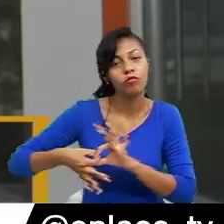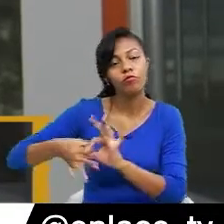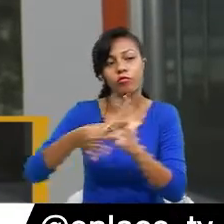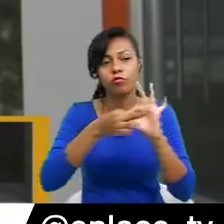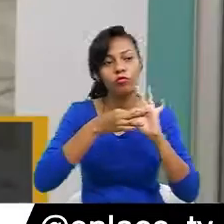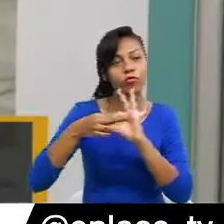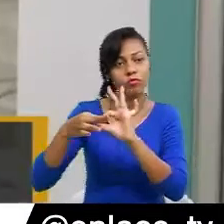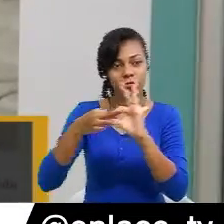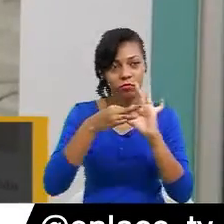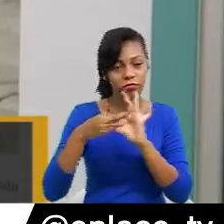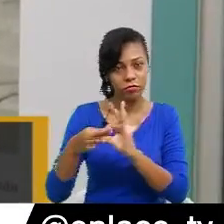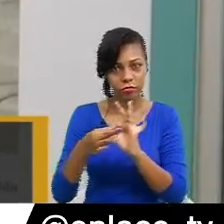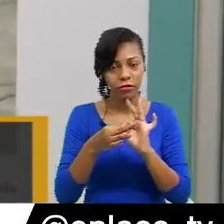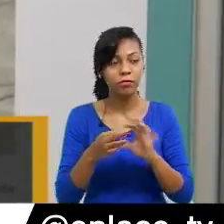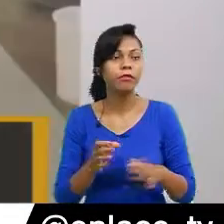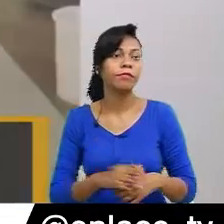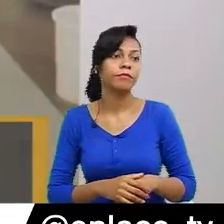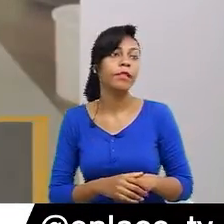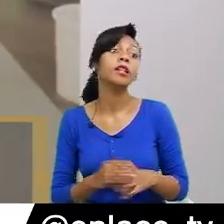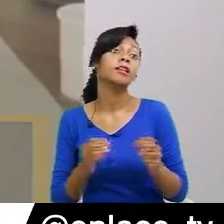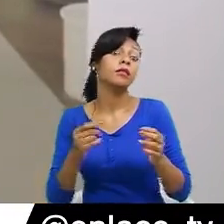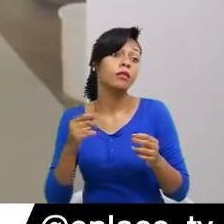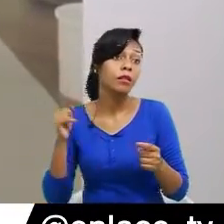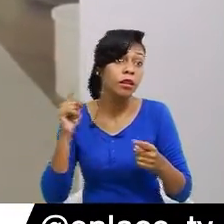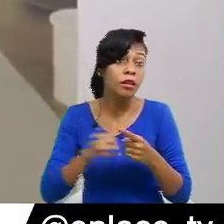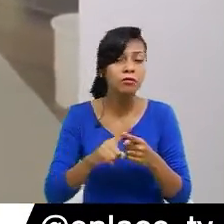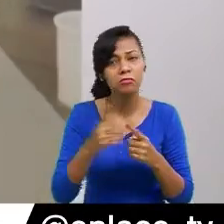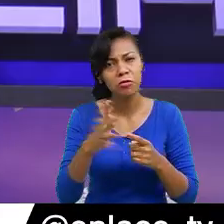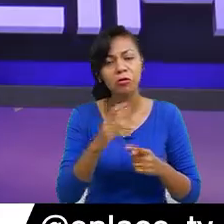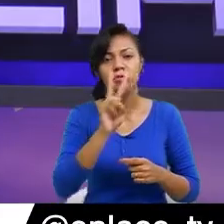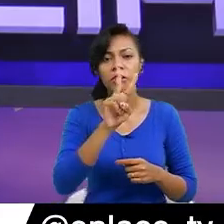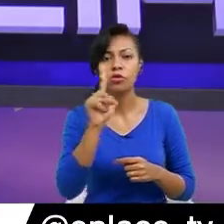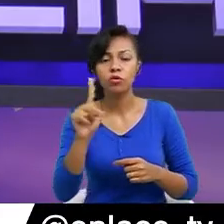de reintegración. La exposición irá hasta el próximo 21 de julio.